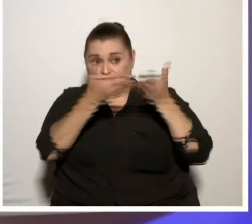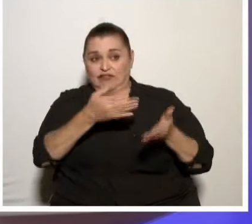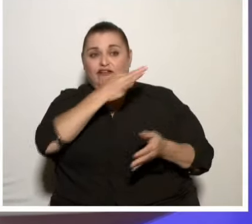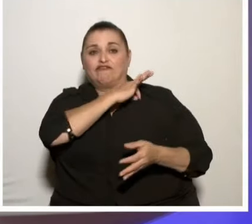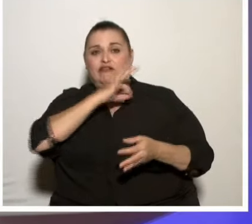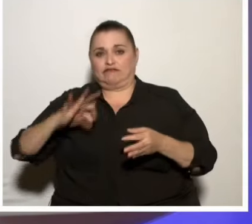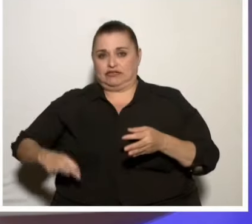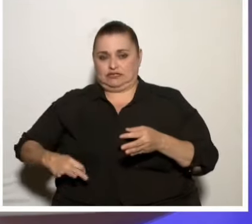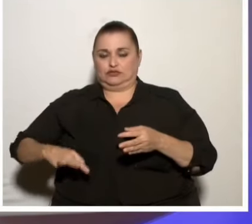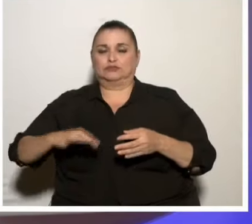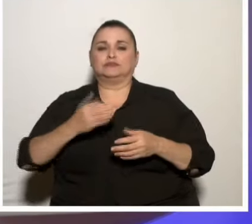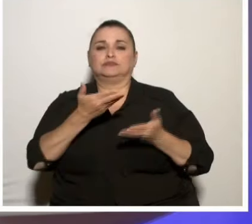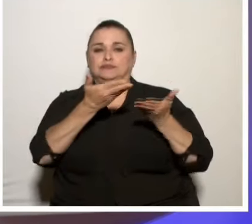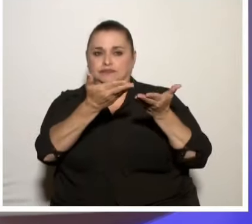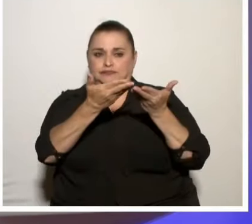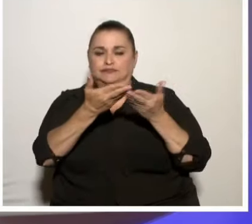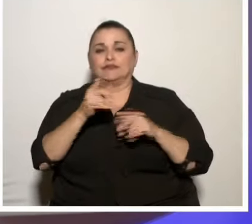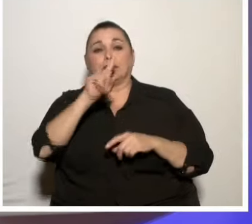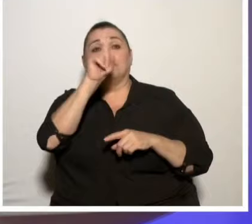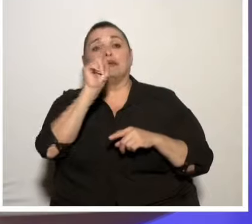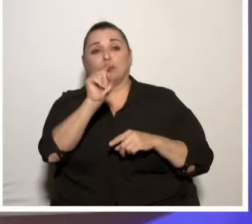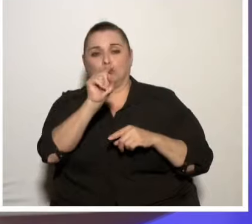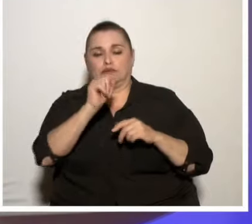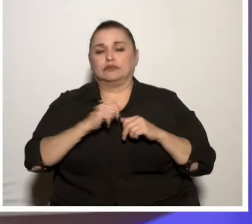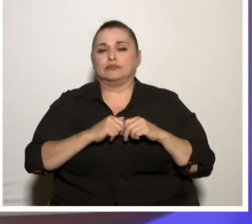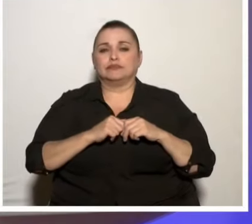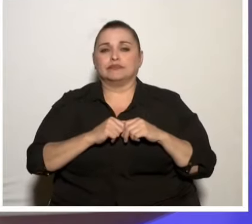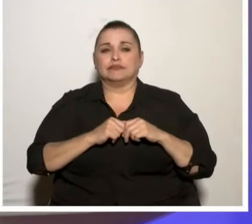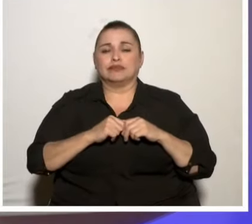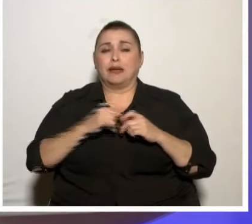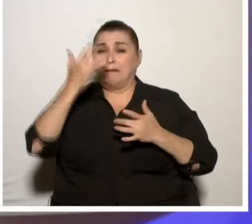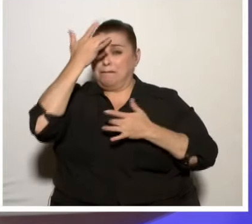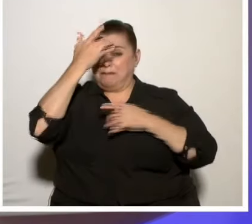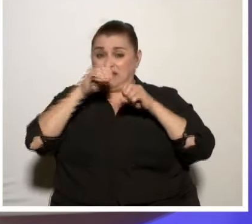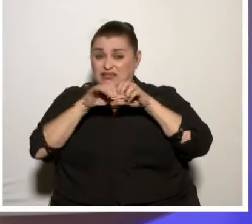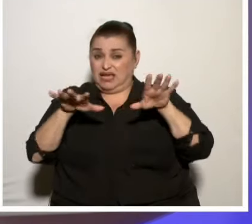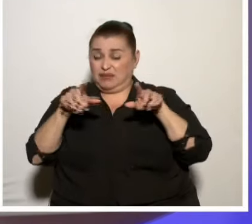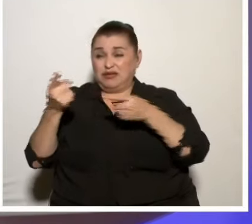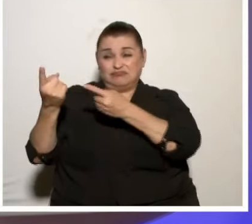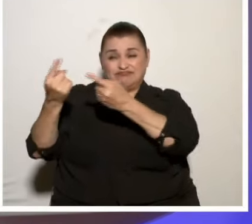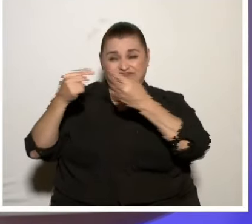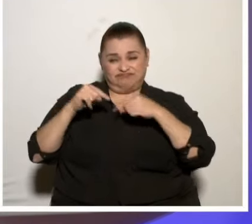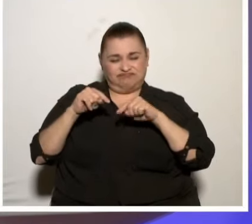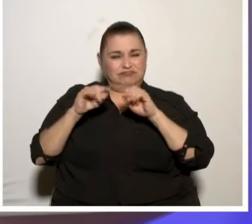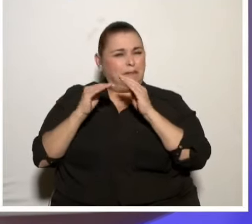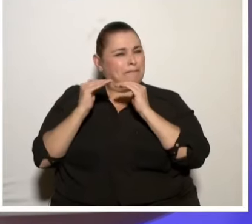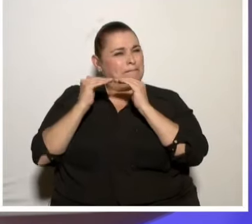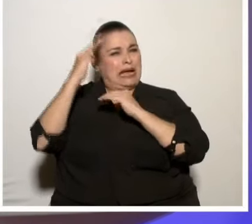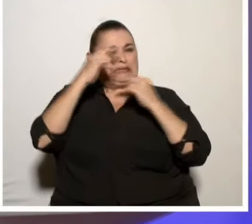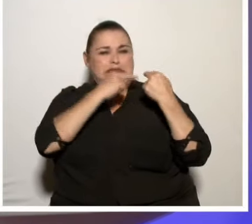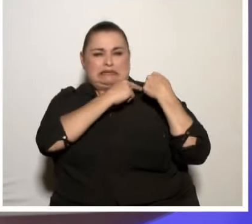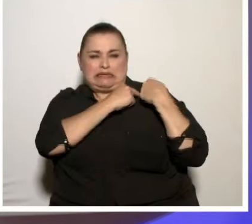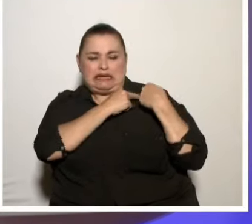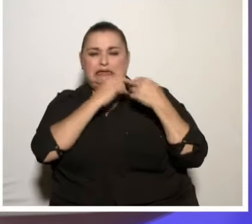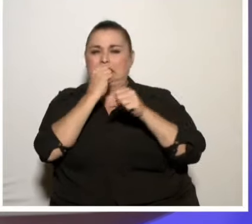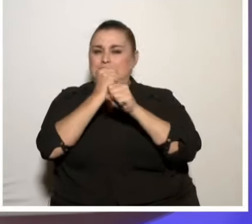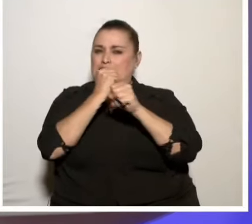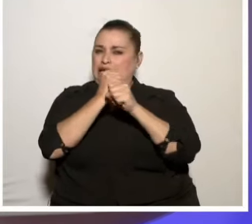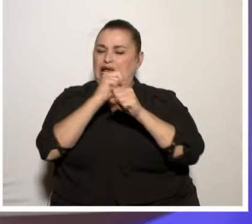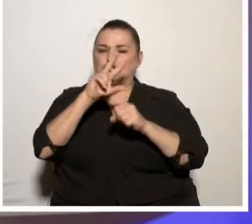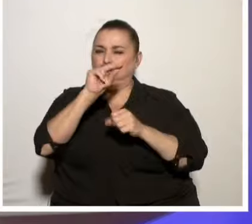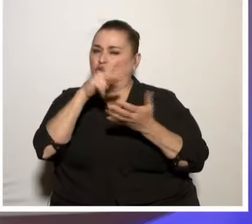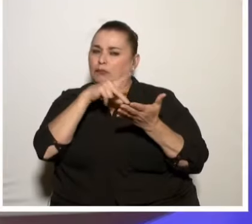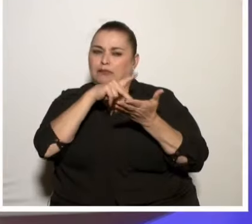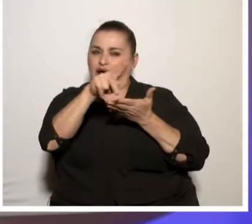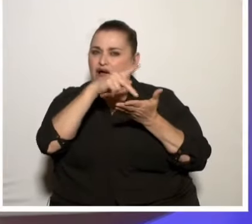Fabricio Alvarado. La pregunta dice: la pandemia trajo consigo una mayor recarga de tareas no